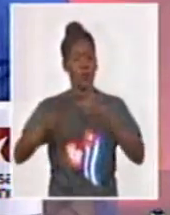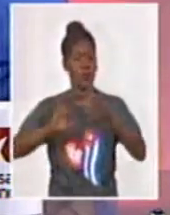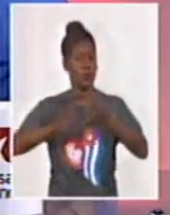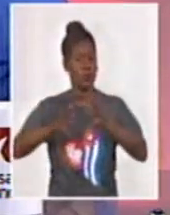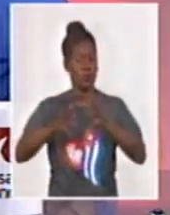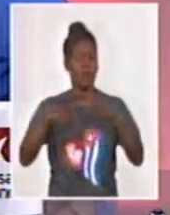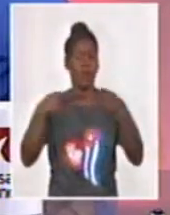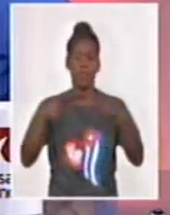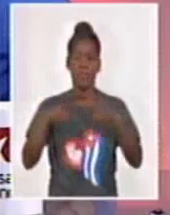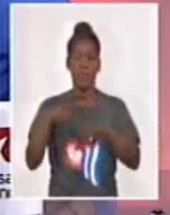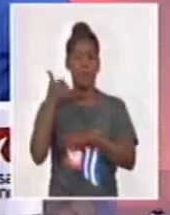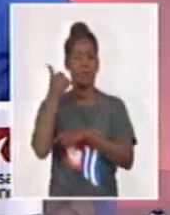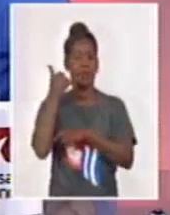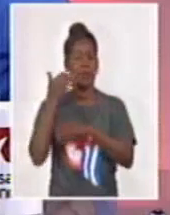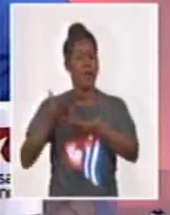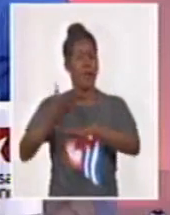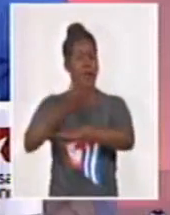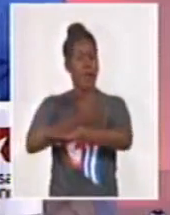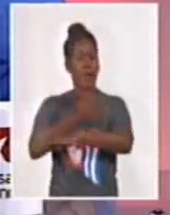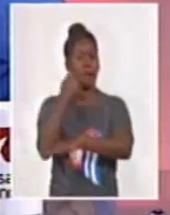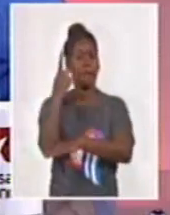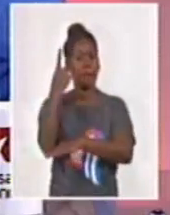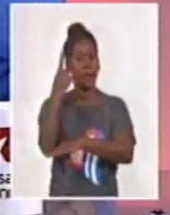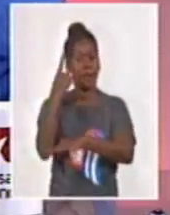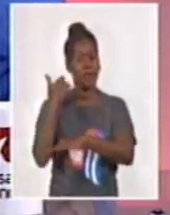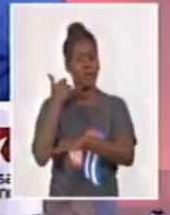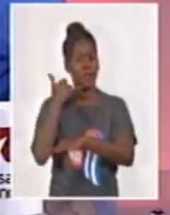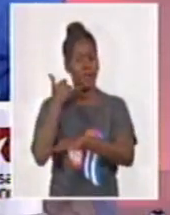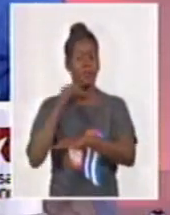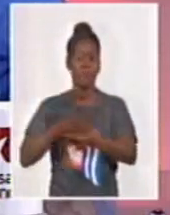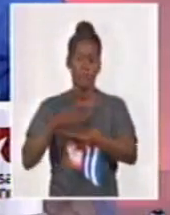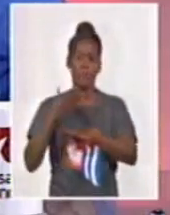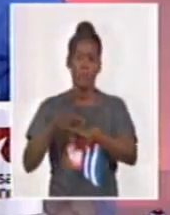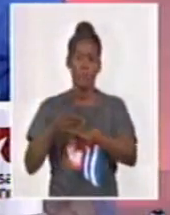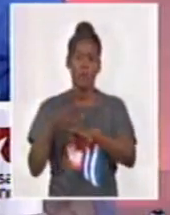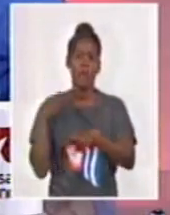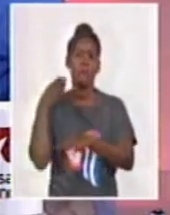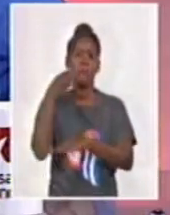harían evaluaciones todos los días a partir del funcionamiento propio de cada una de estas unidades.